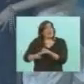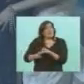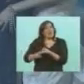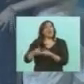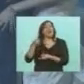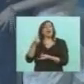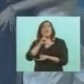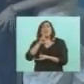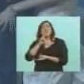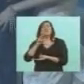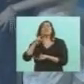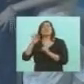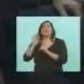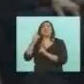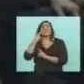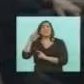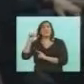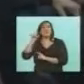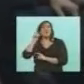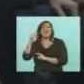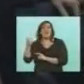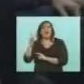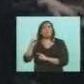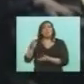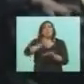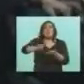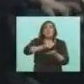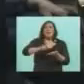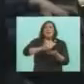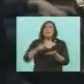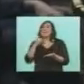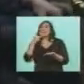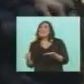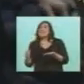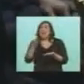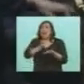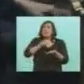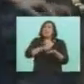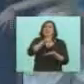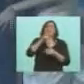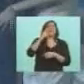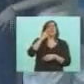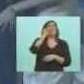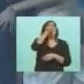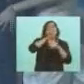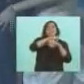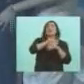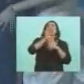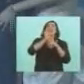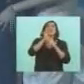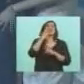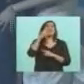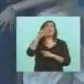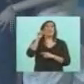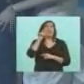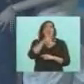Quiroga, la hija del Tigre de los Llanos, de Facundo Quiroga. Mirá qué historia. Bueno, pero lo importante es